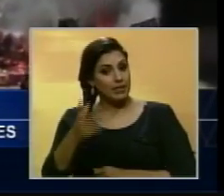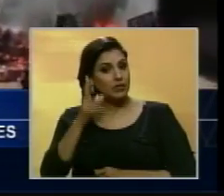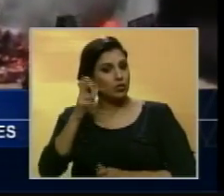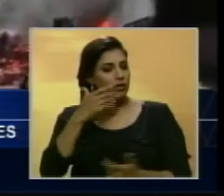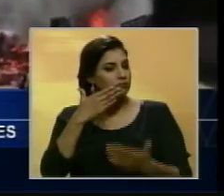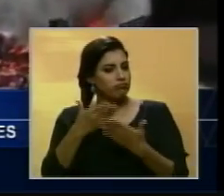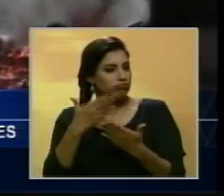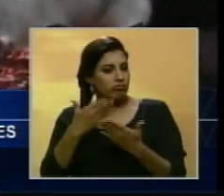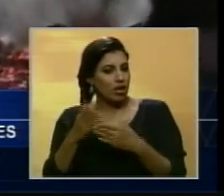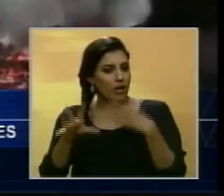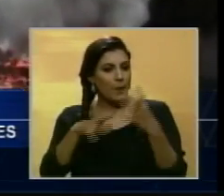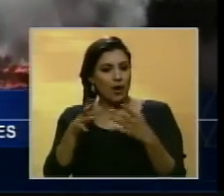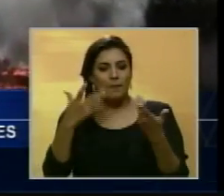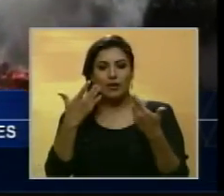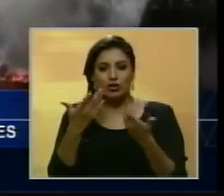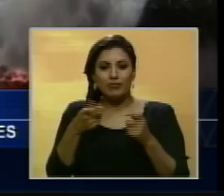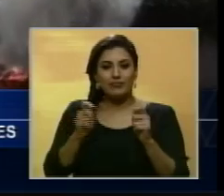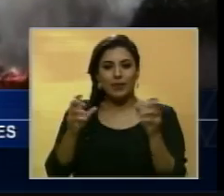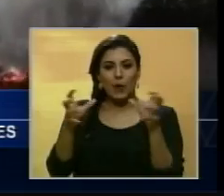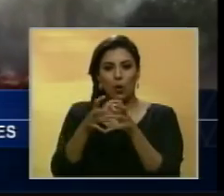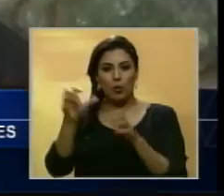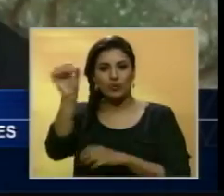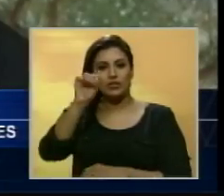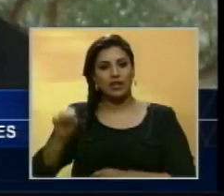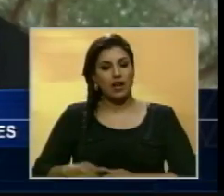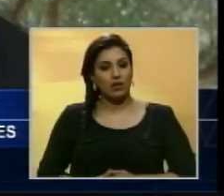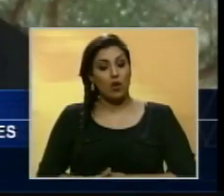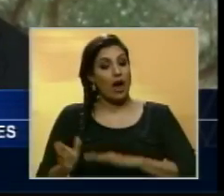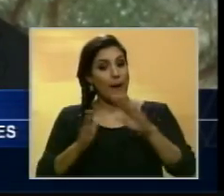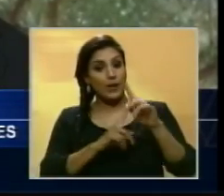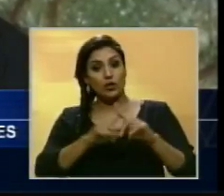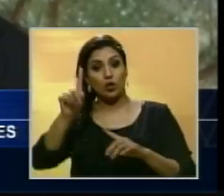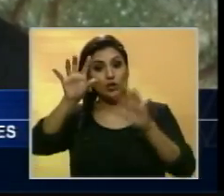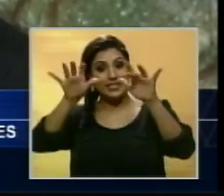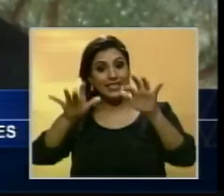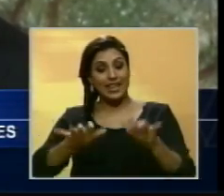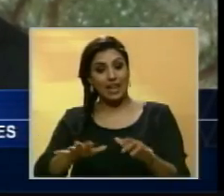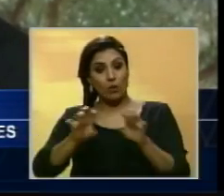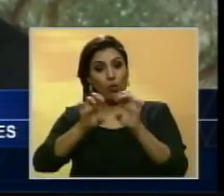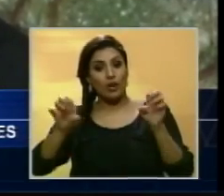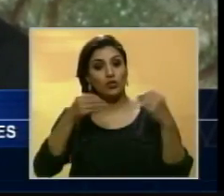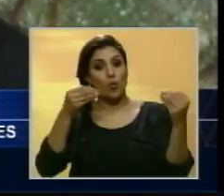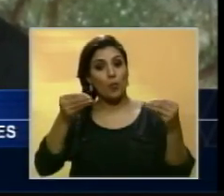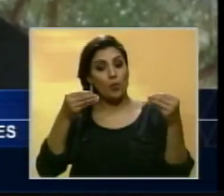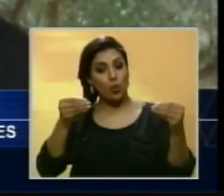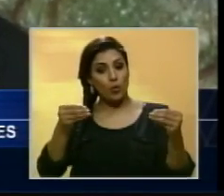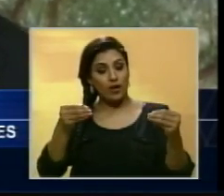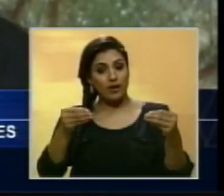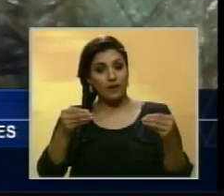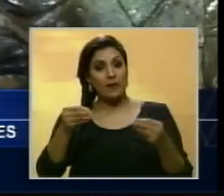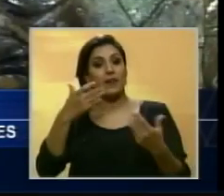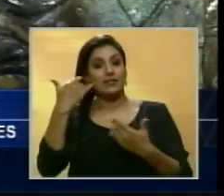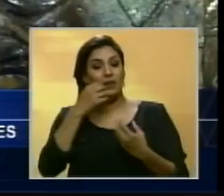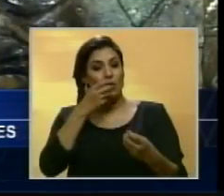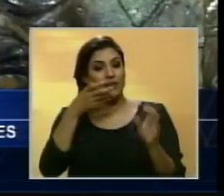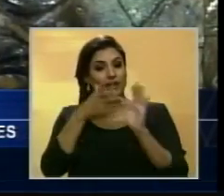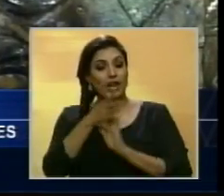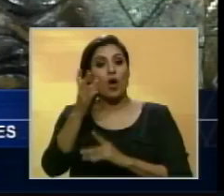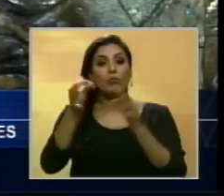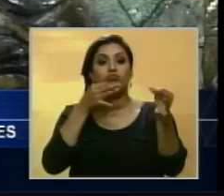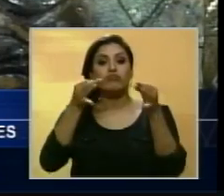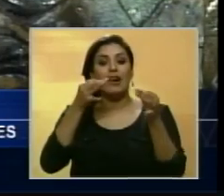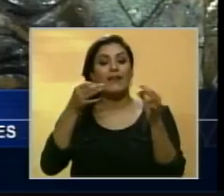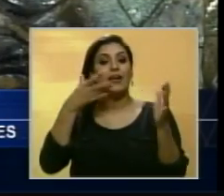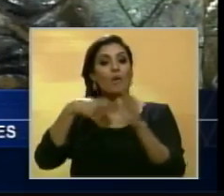escuchará propuestas y razonamientos de integrantes del sindicato. Por otro lado, el secretario de Educación Pública, Aurelio Nuño, indicó que las